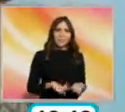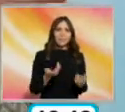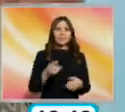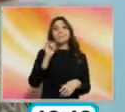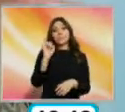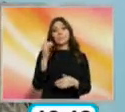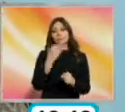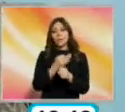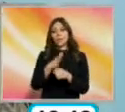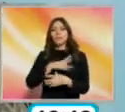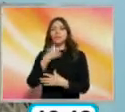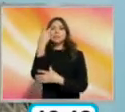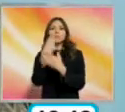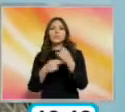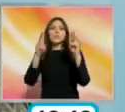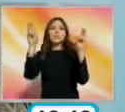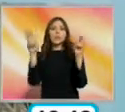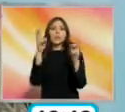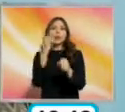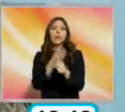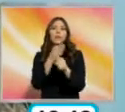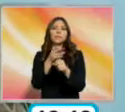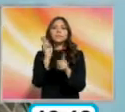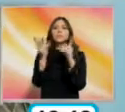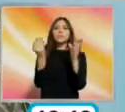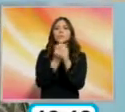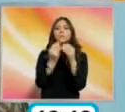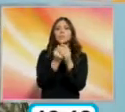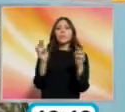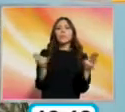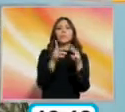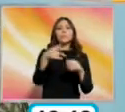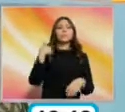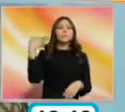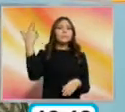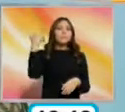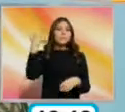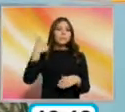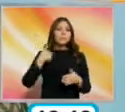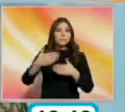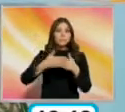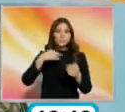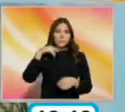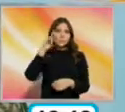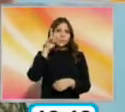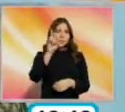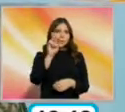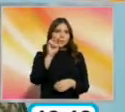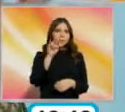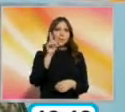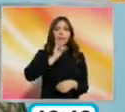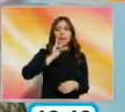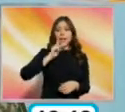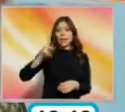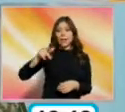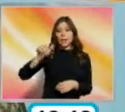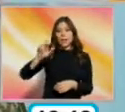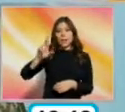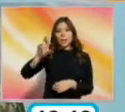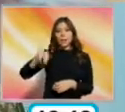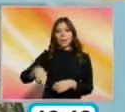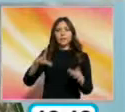dos temas ahora que hemos estado hablando de música. Oía incluso cuando venía en camino y venía viendo el programa que Karen estaba